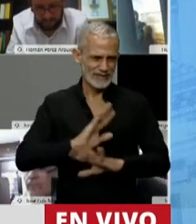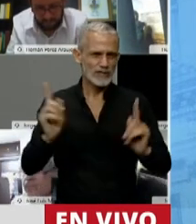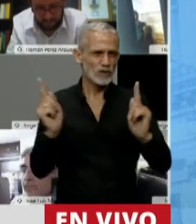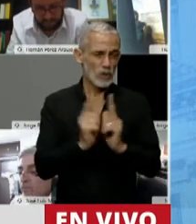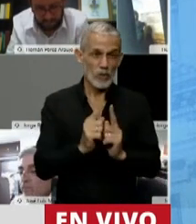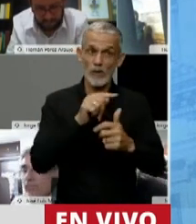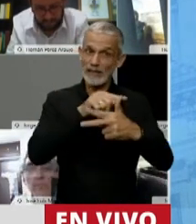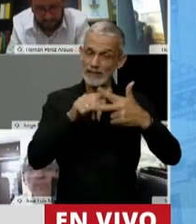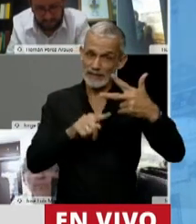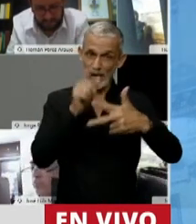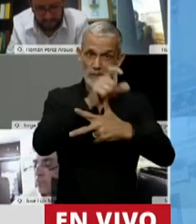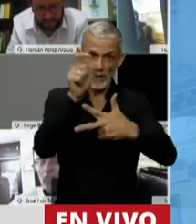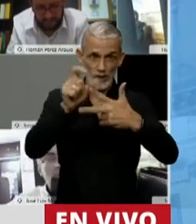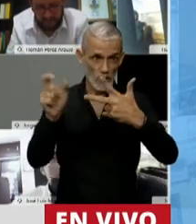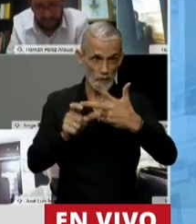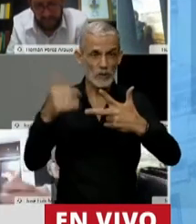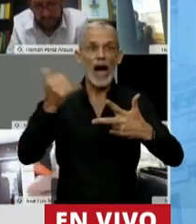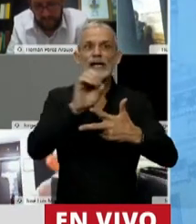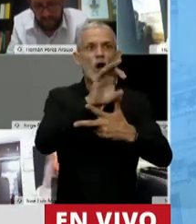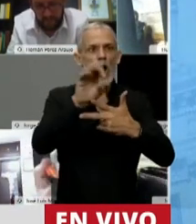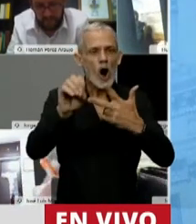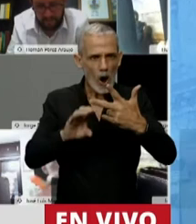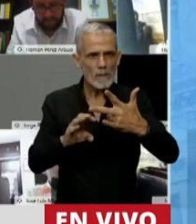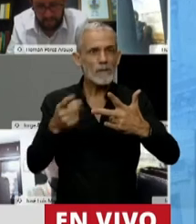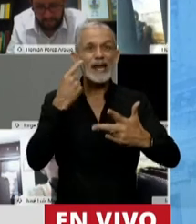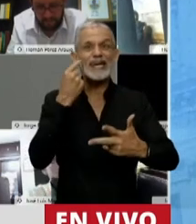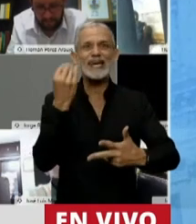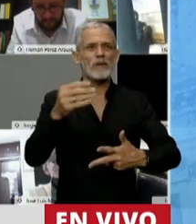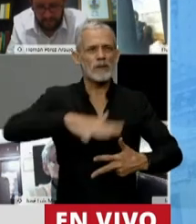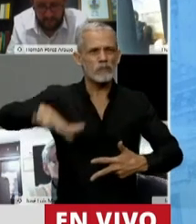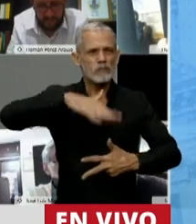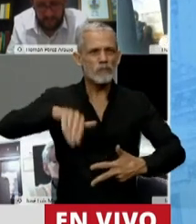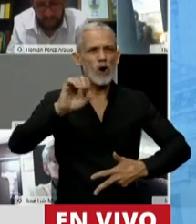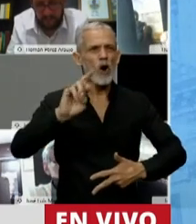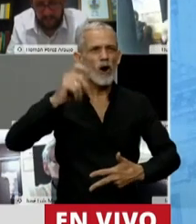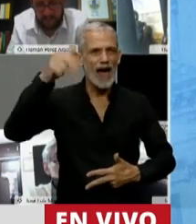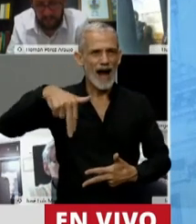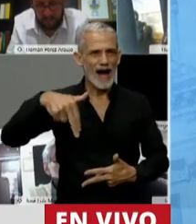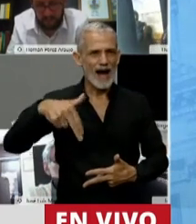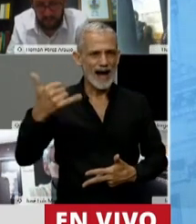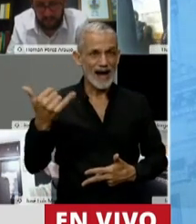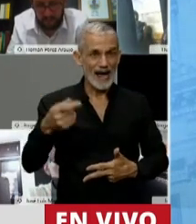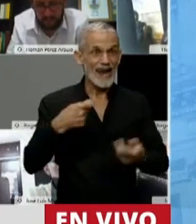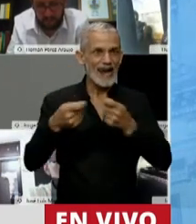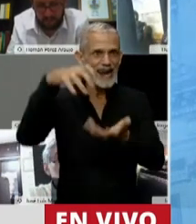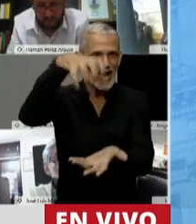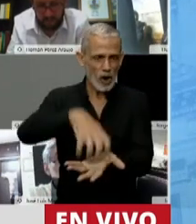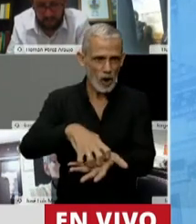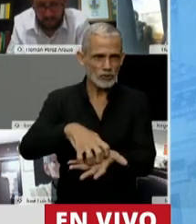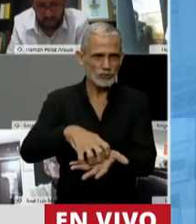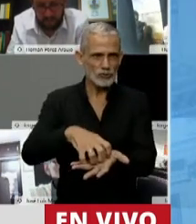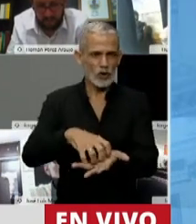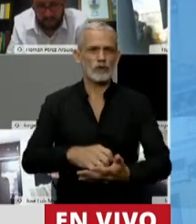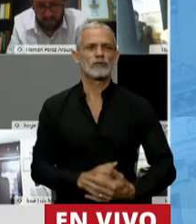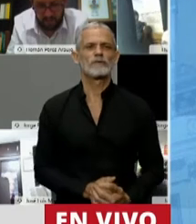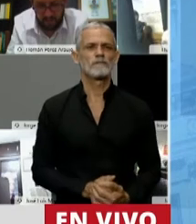de tres personas que tienen nombre y apellido y que viven en el departamento que que tienen sus negocios en el departamento